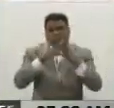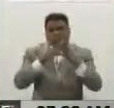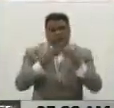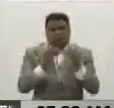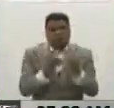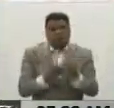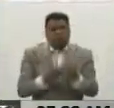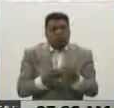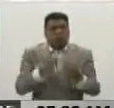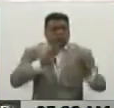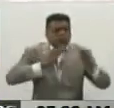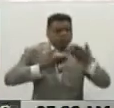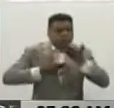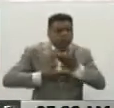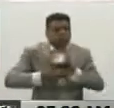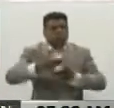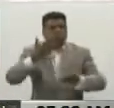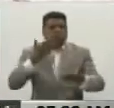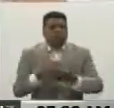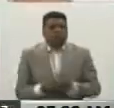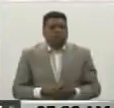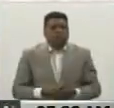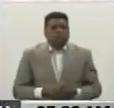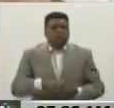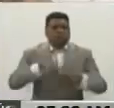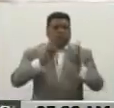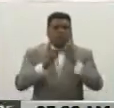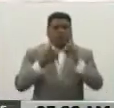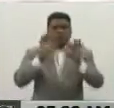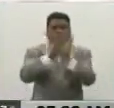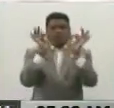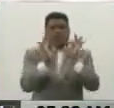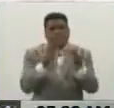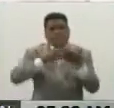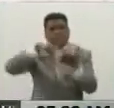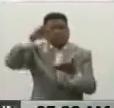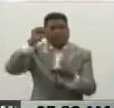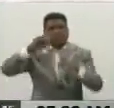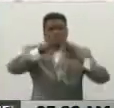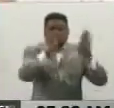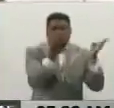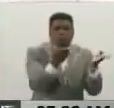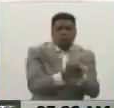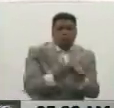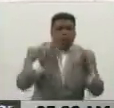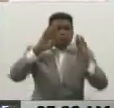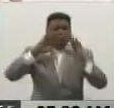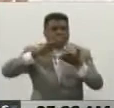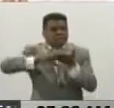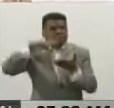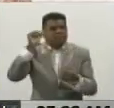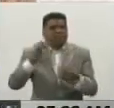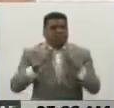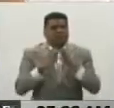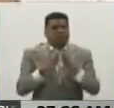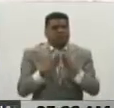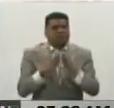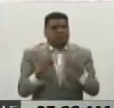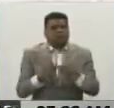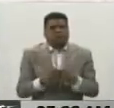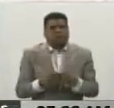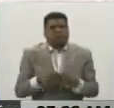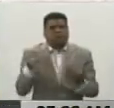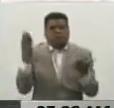relaciones que de alguna manera son necesarias para entender ese mundo. Para entender el mundo de la comunicación digital hay que